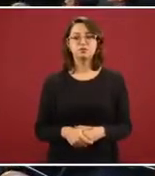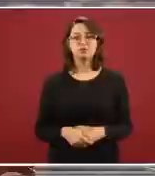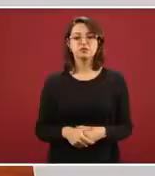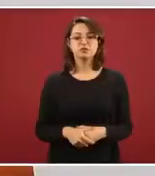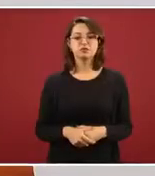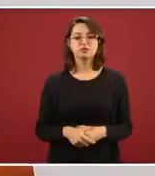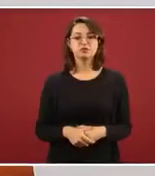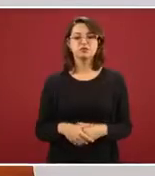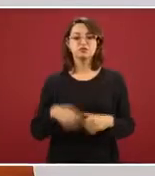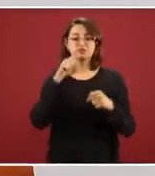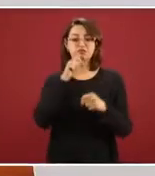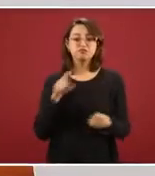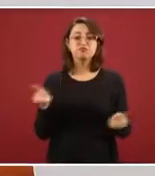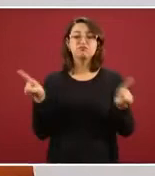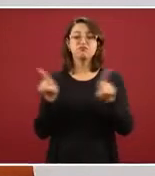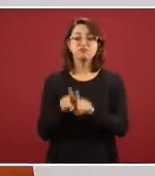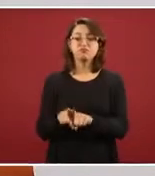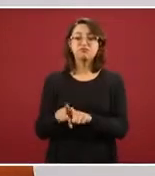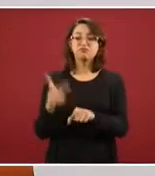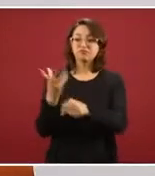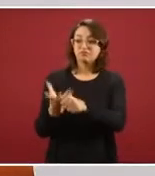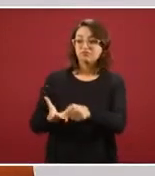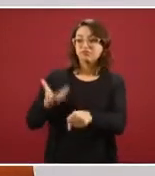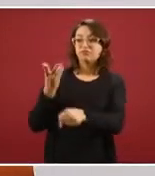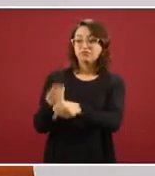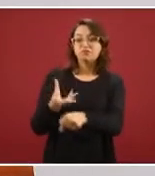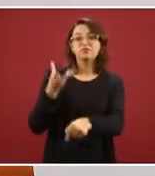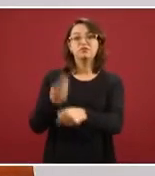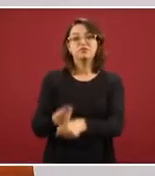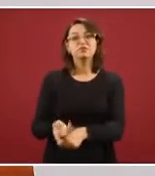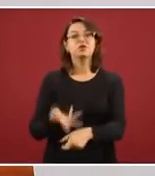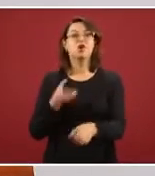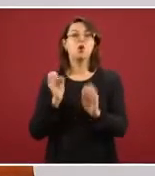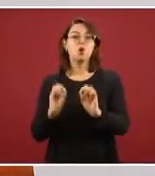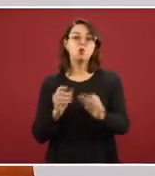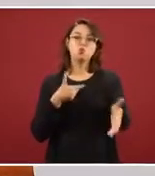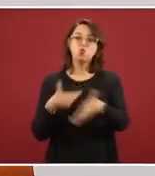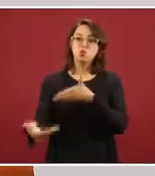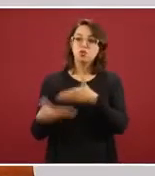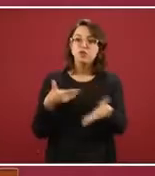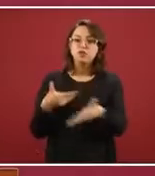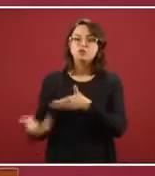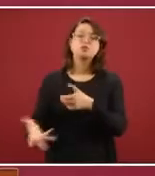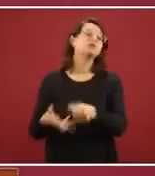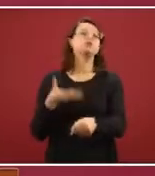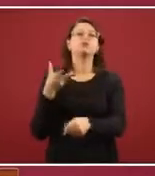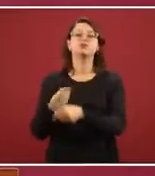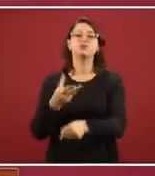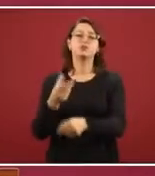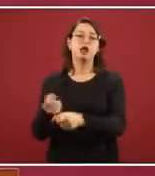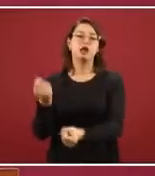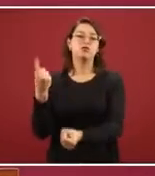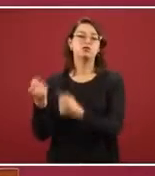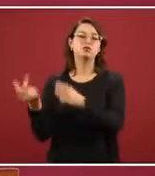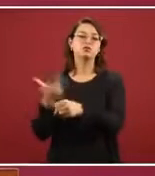y remodelar los que ya tienen antigüedad